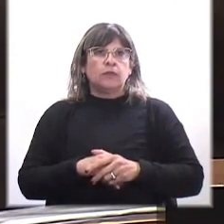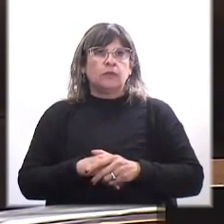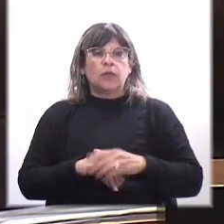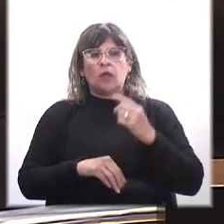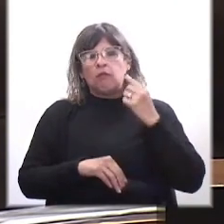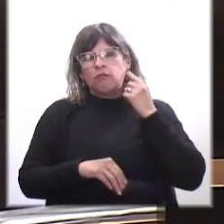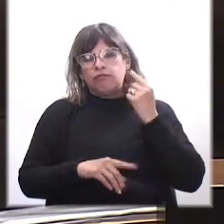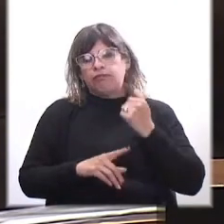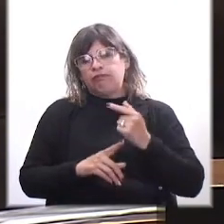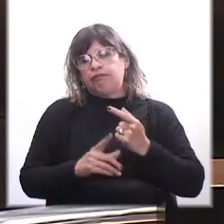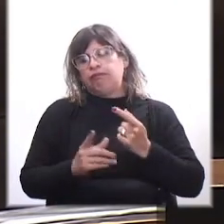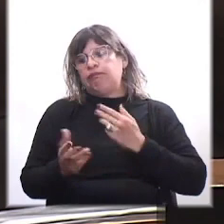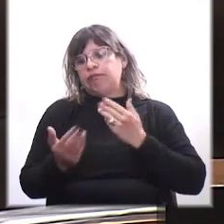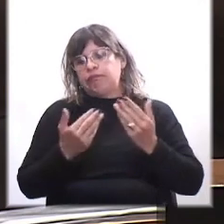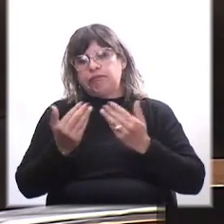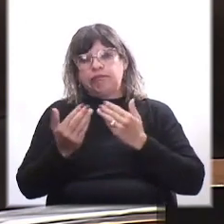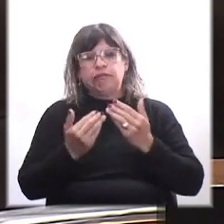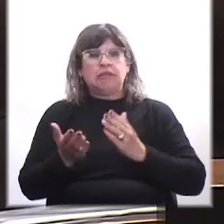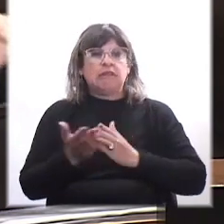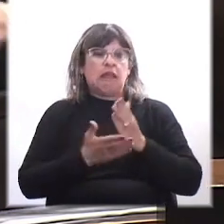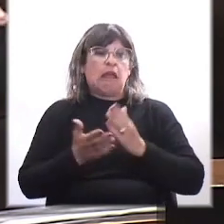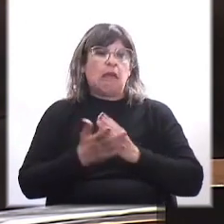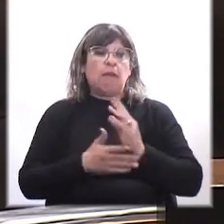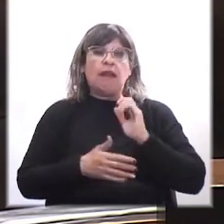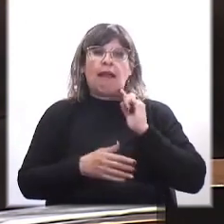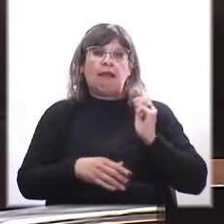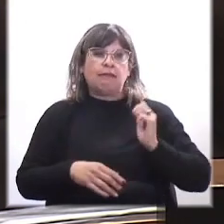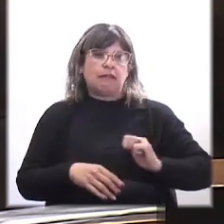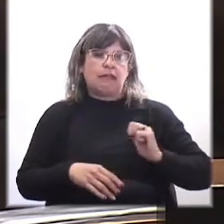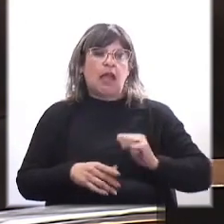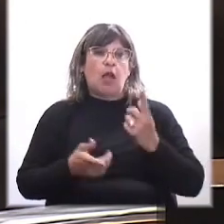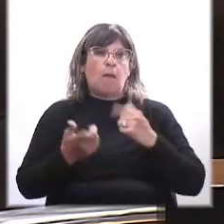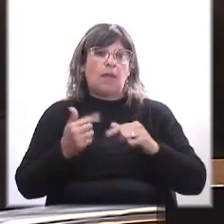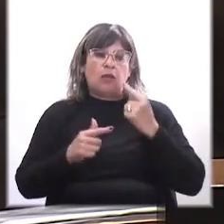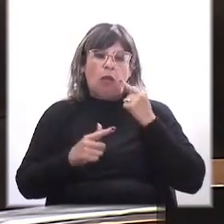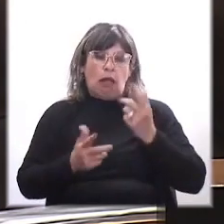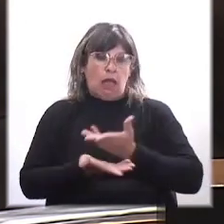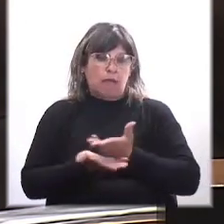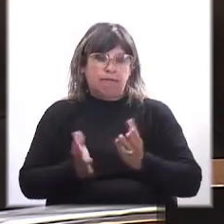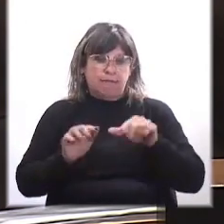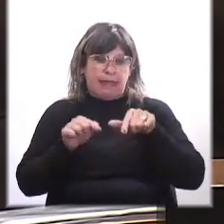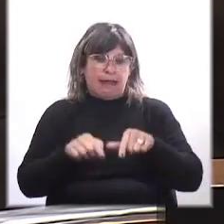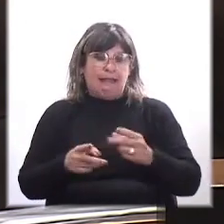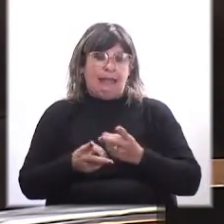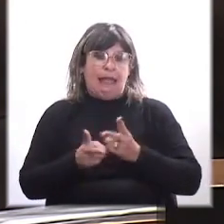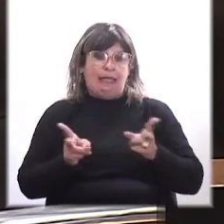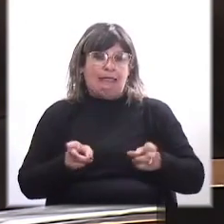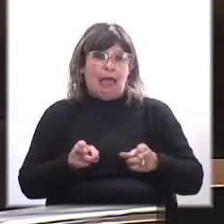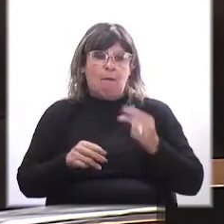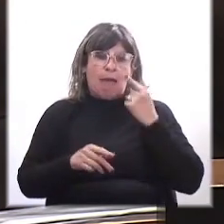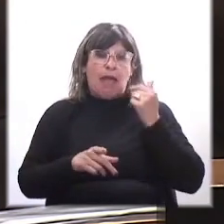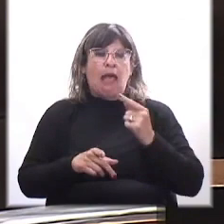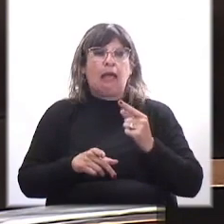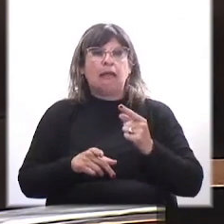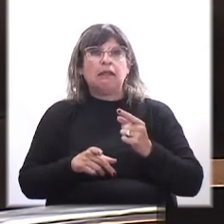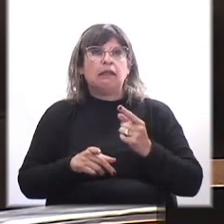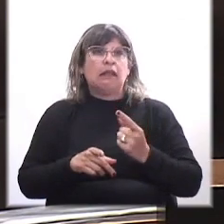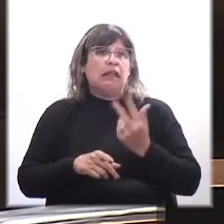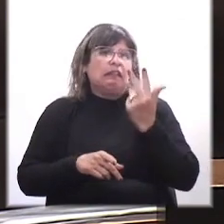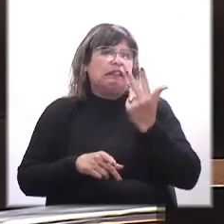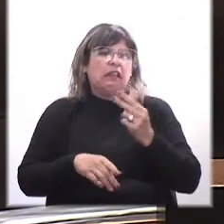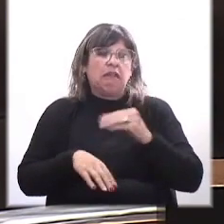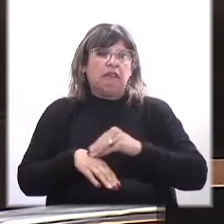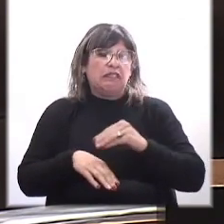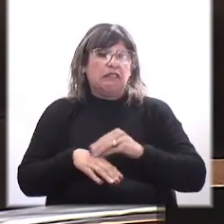Escuchamos hablar siempre de Gas Sayago, pero ya acá quedan a la vista en esta etapa al menos 3 intentos